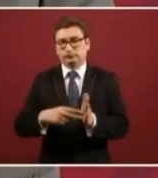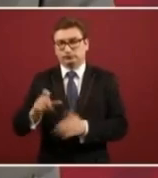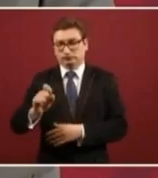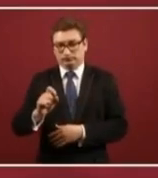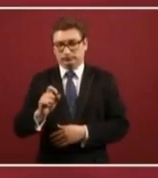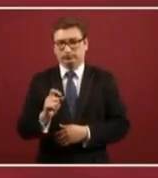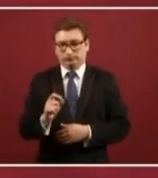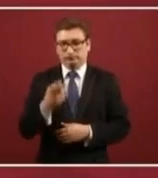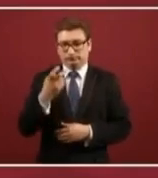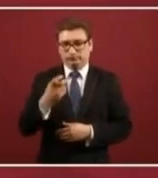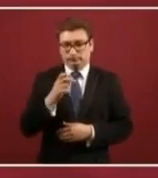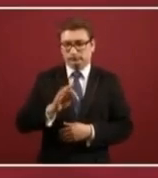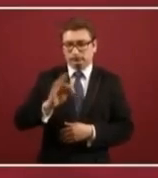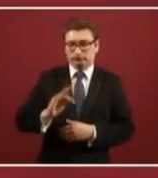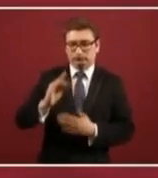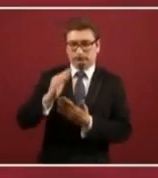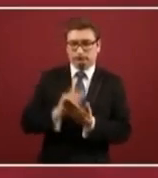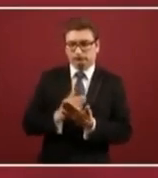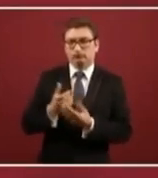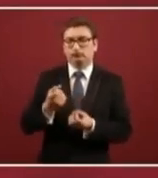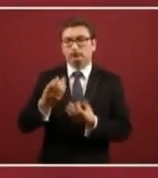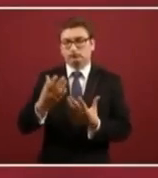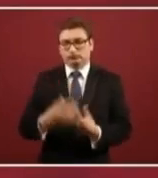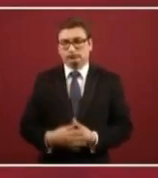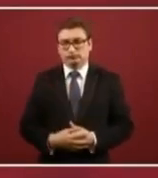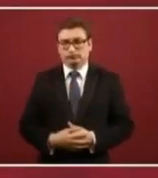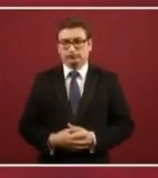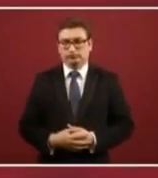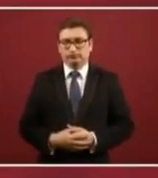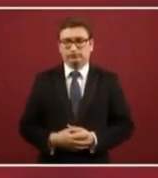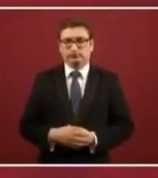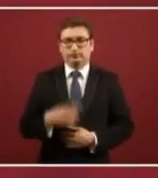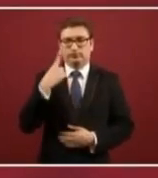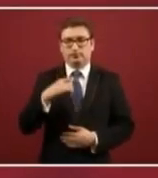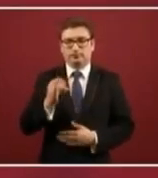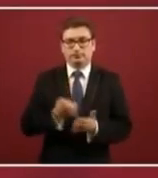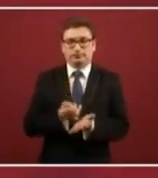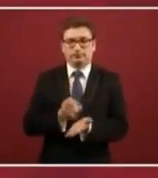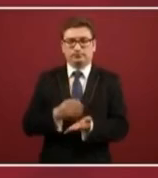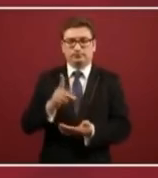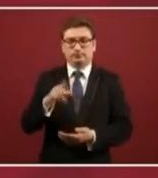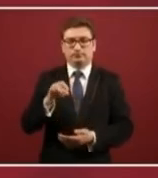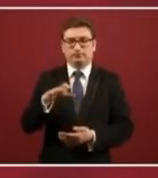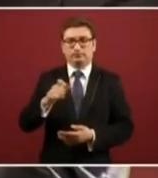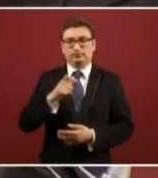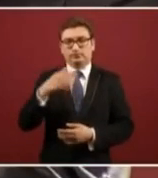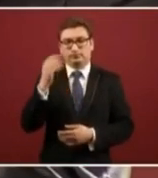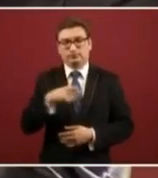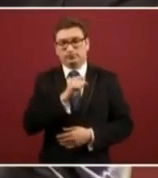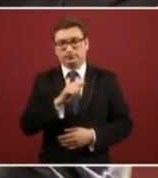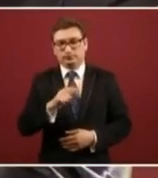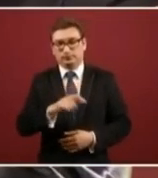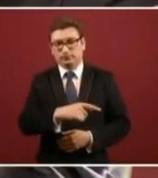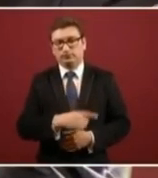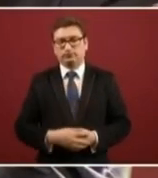el porcentaje de disminución de pago de impuestos de Pemex a la Secretaría de